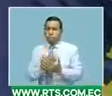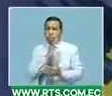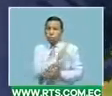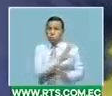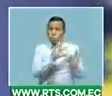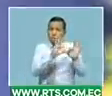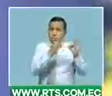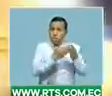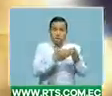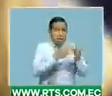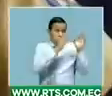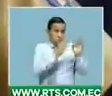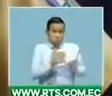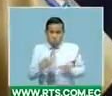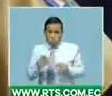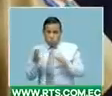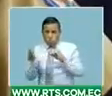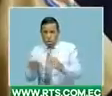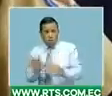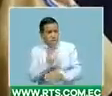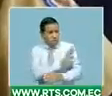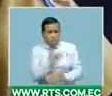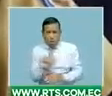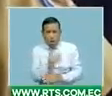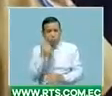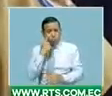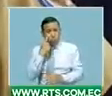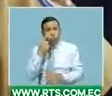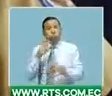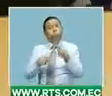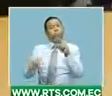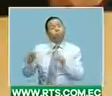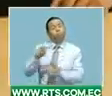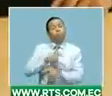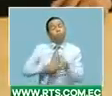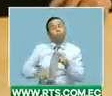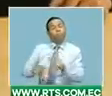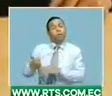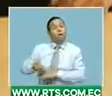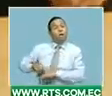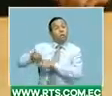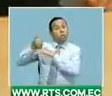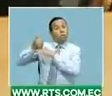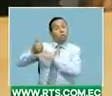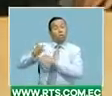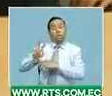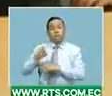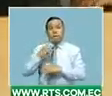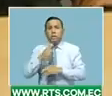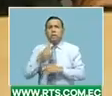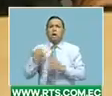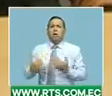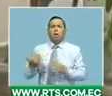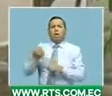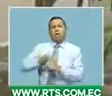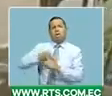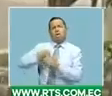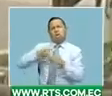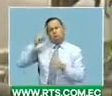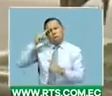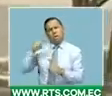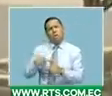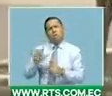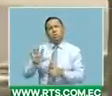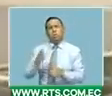sido identificada. El jefe de criminalística de la zona 8 expresa que se están haciendo los esfuerzos respectivos para poder tener la